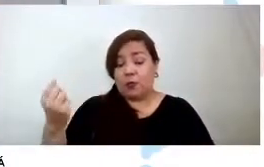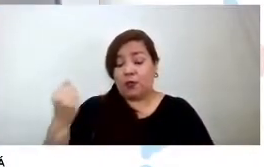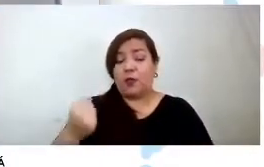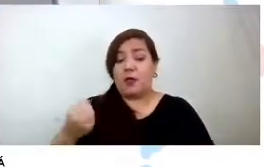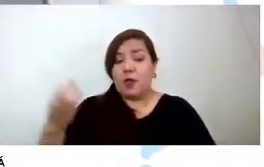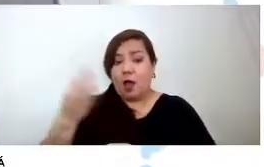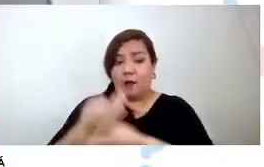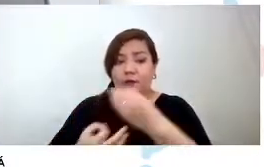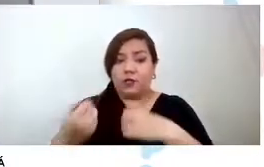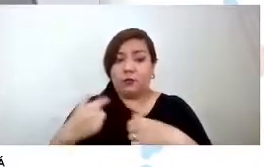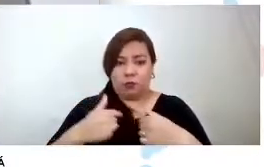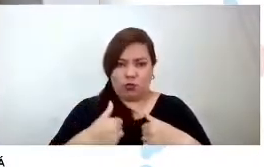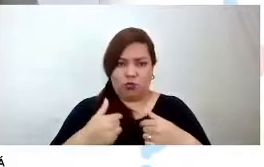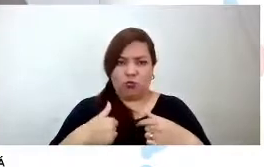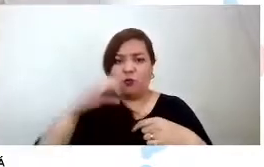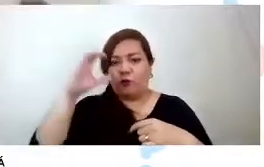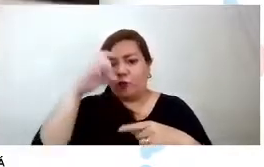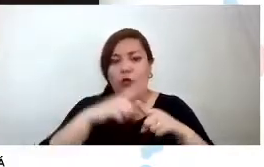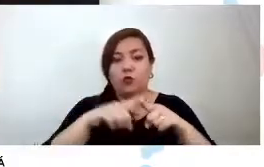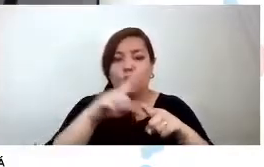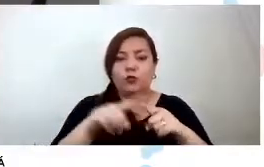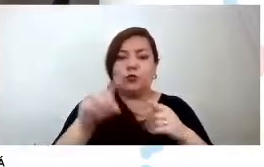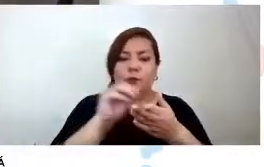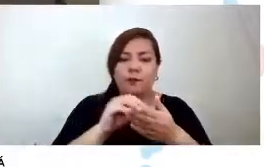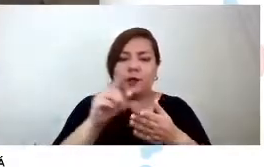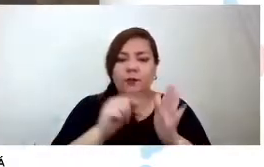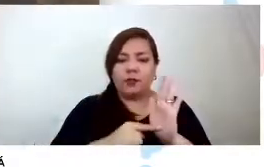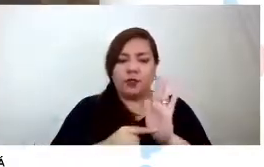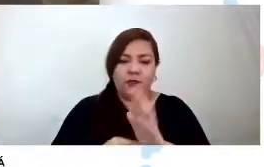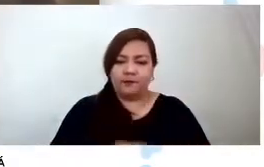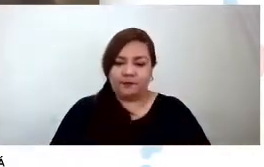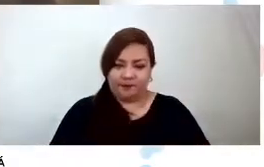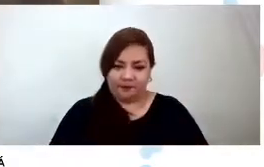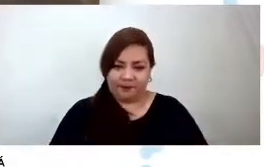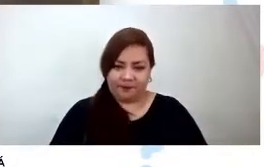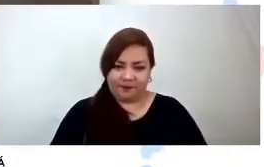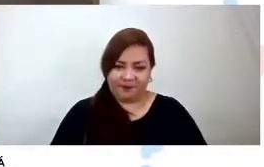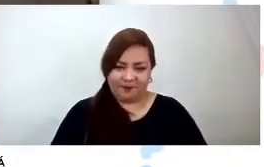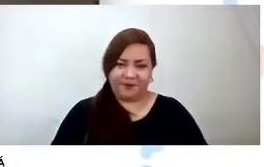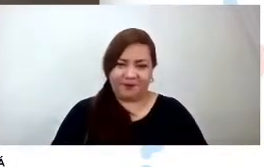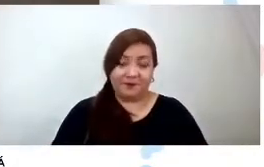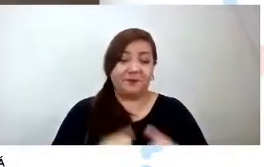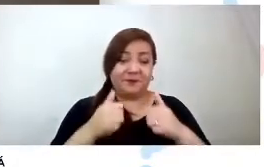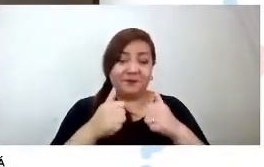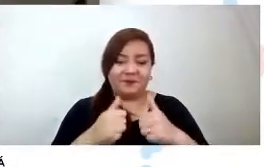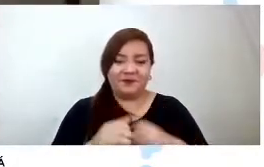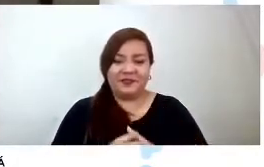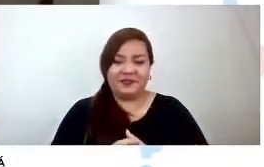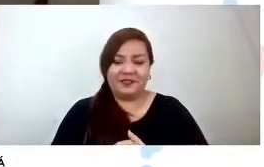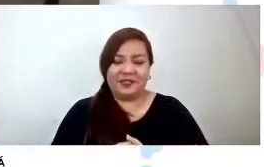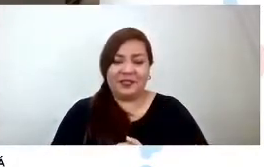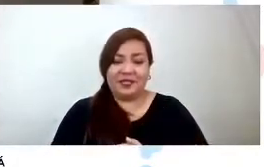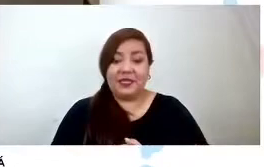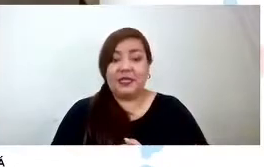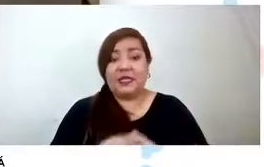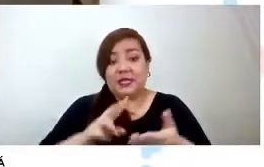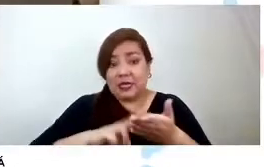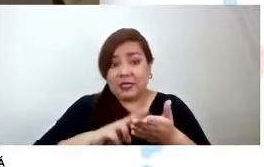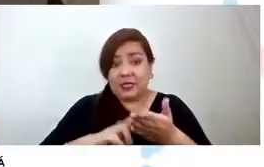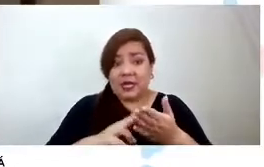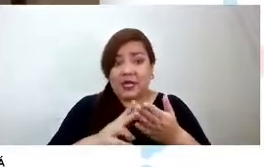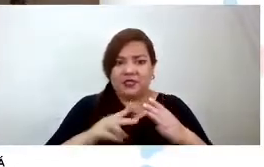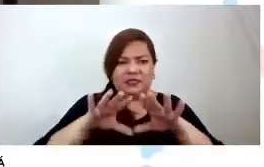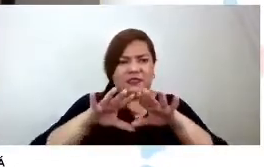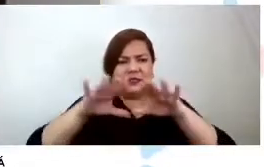buscando otros especímenes interesantes para mostrarles. Ya. En realidad el sistema de embalaje